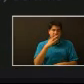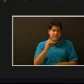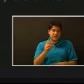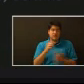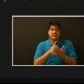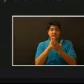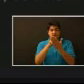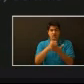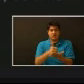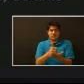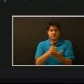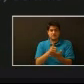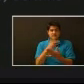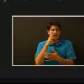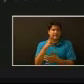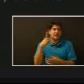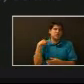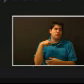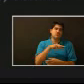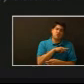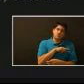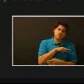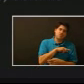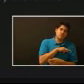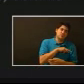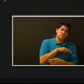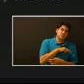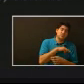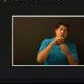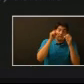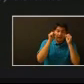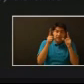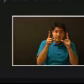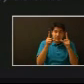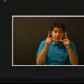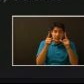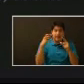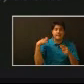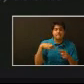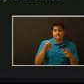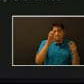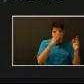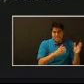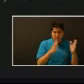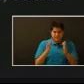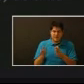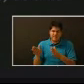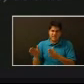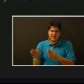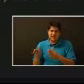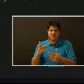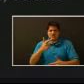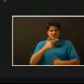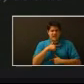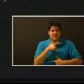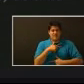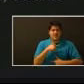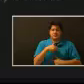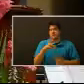a nosotros nos van a equipar, nos van a despertar para equiparnos. Pero no es para que, ah, bueno,